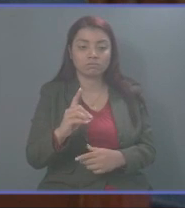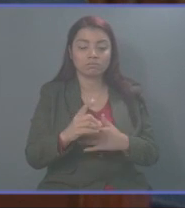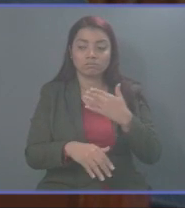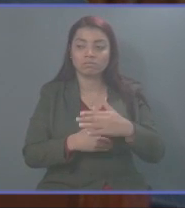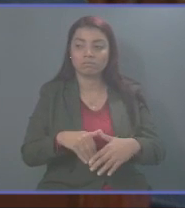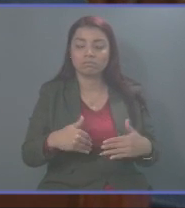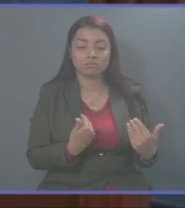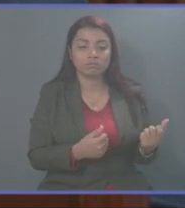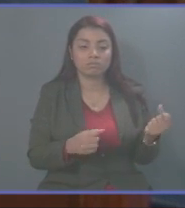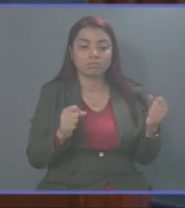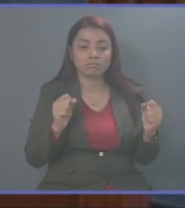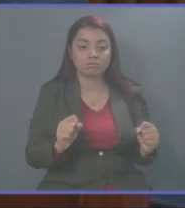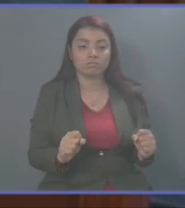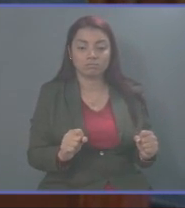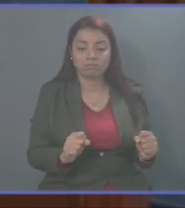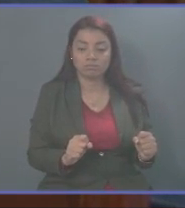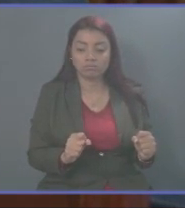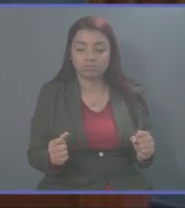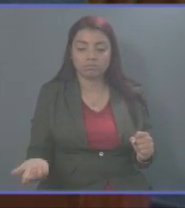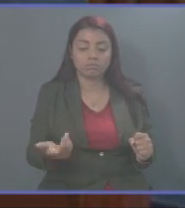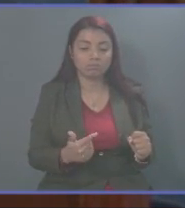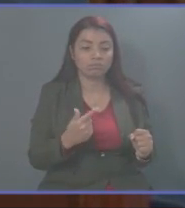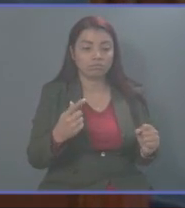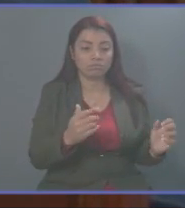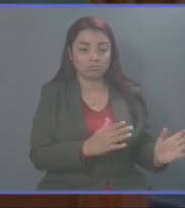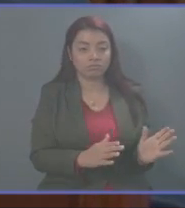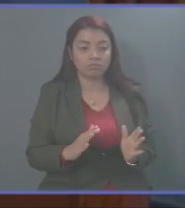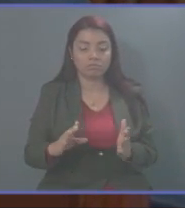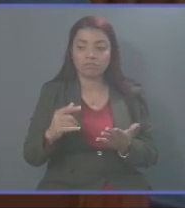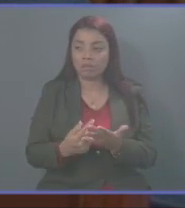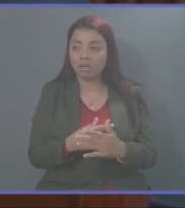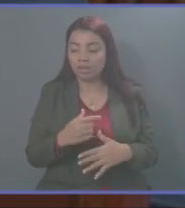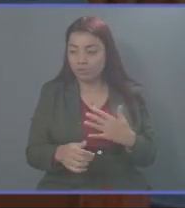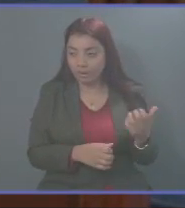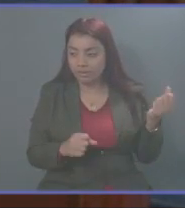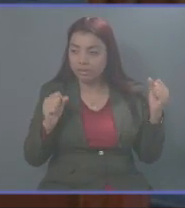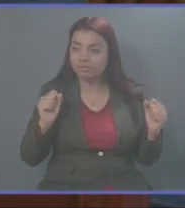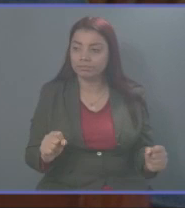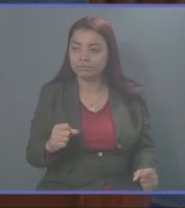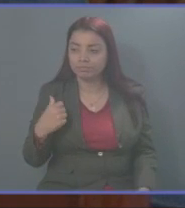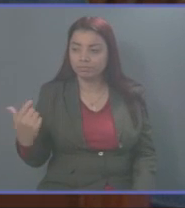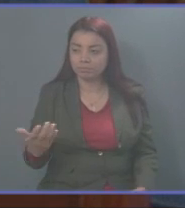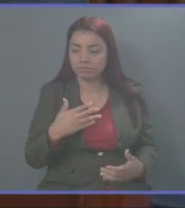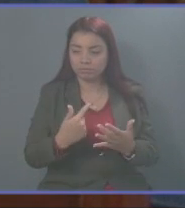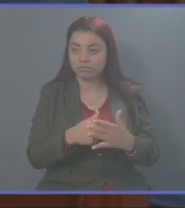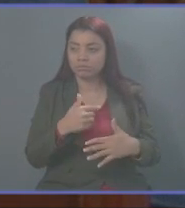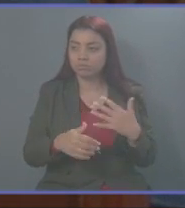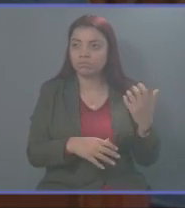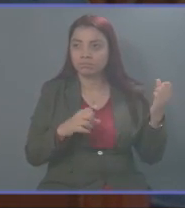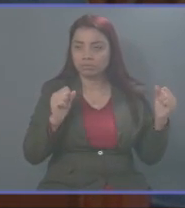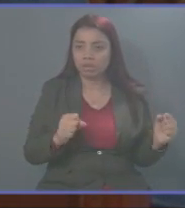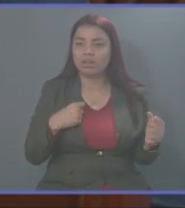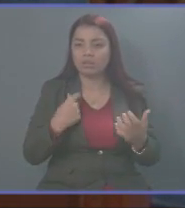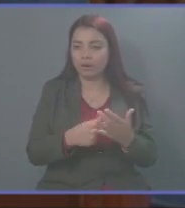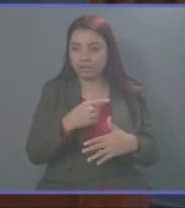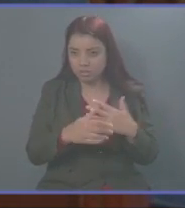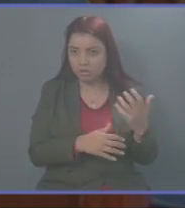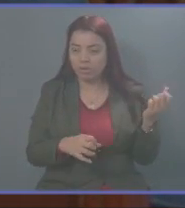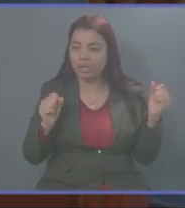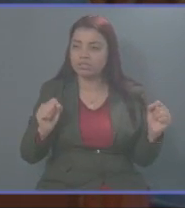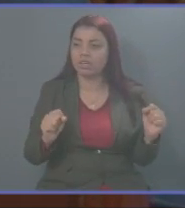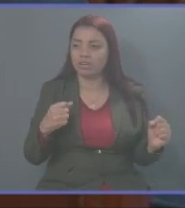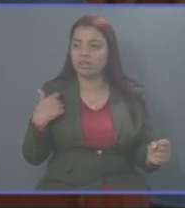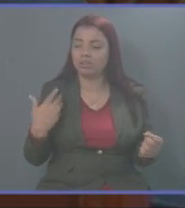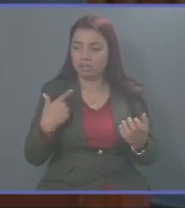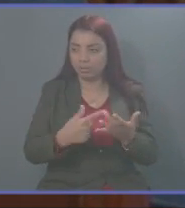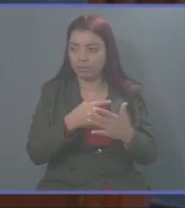de la estrategia y objetivos definidos en el plan. El Ministerio de Medio Ambiente y Recursos Naturales Para la elaboración del Plan